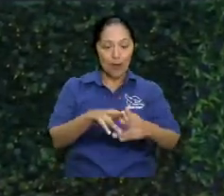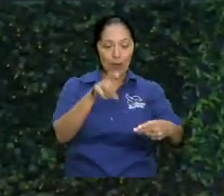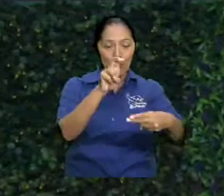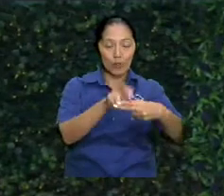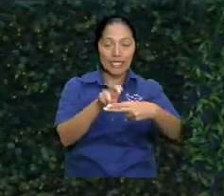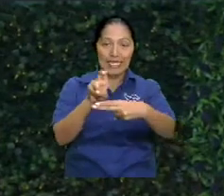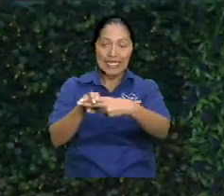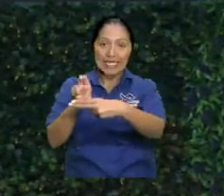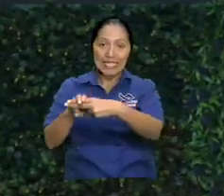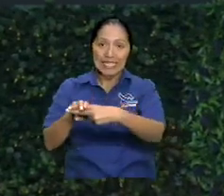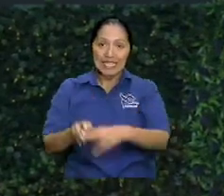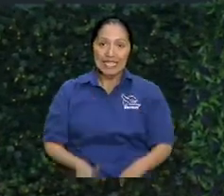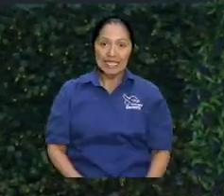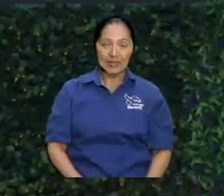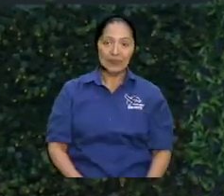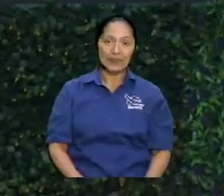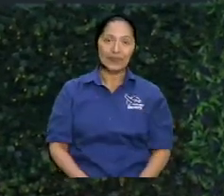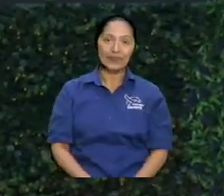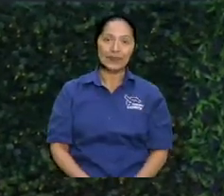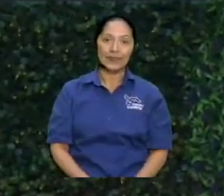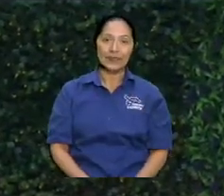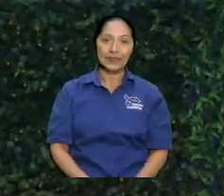siga usando poderosamente.